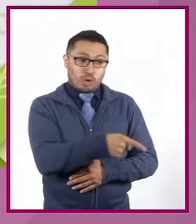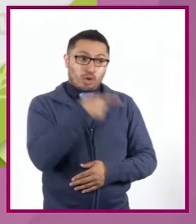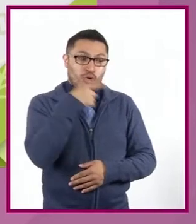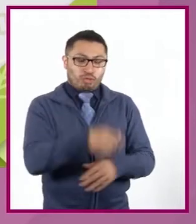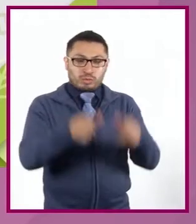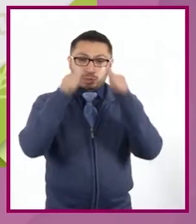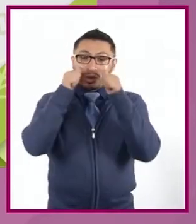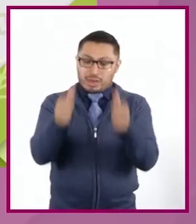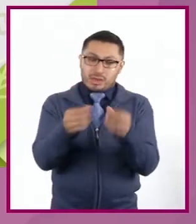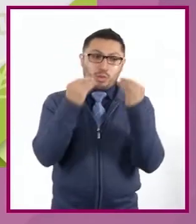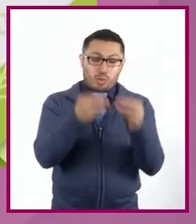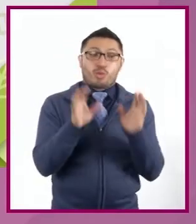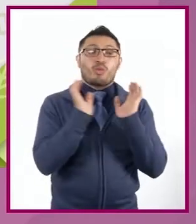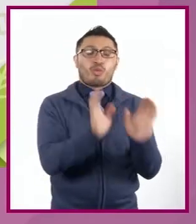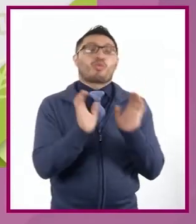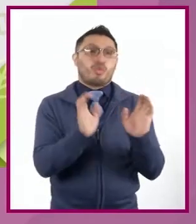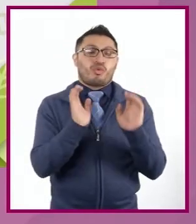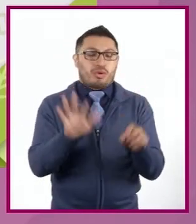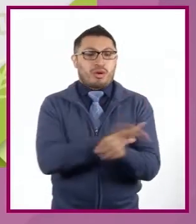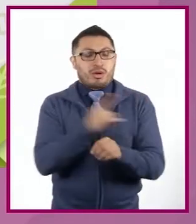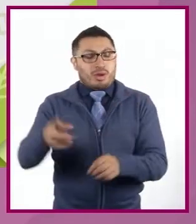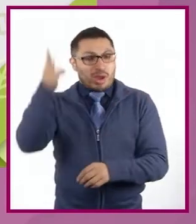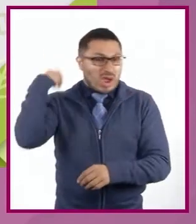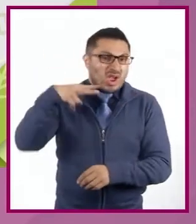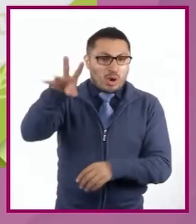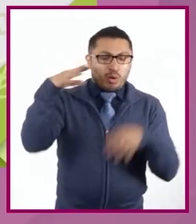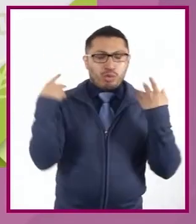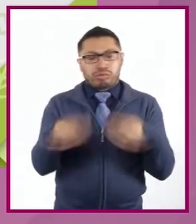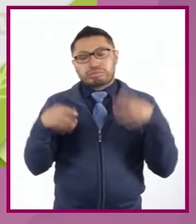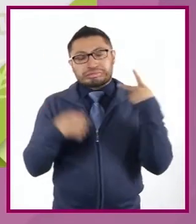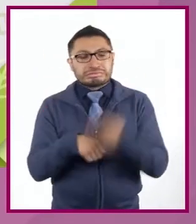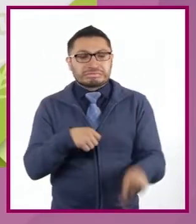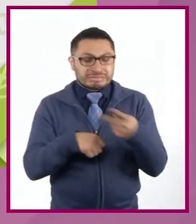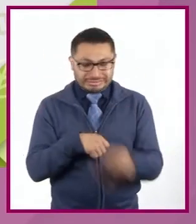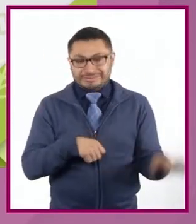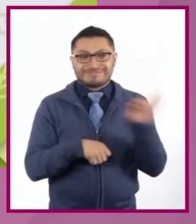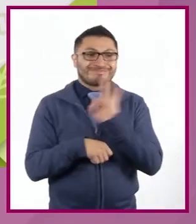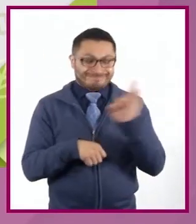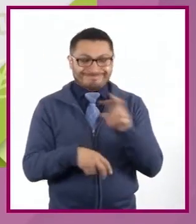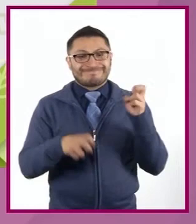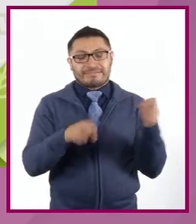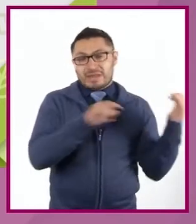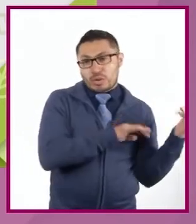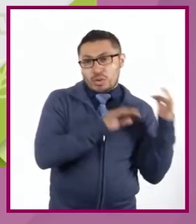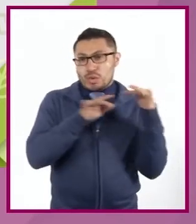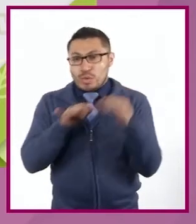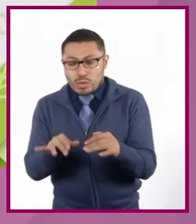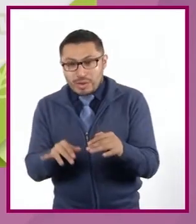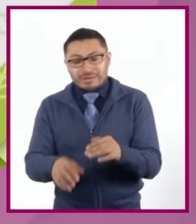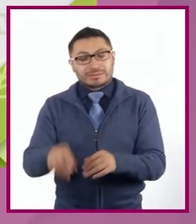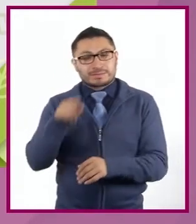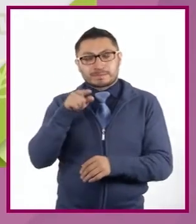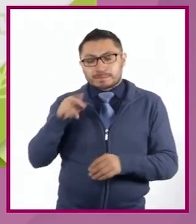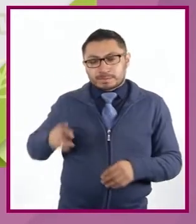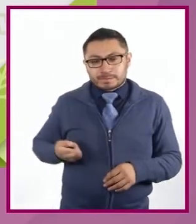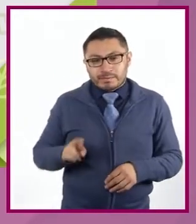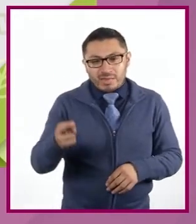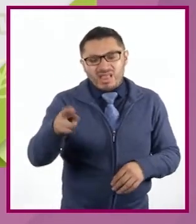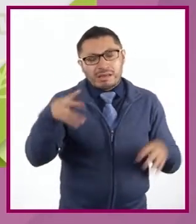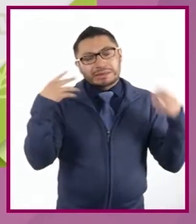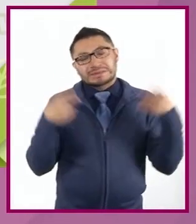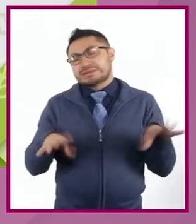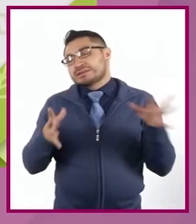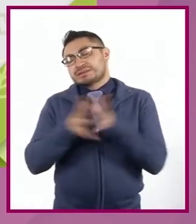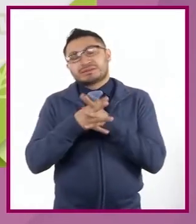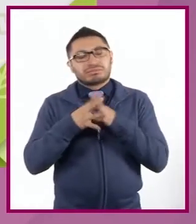atento y fuera precavido, ya que el viaje podría ser peligroso. Al llegar, Seth observó que el gran río se había secado